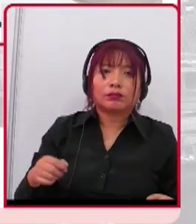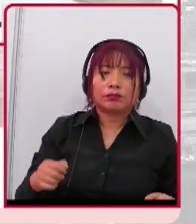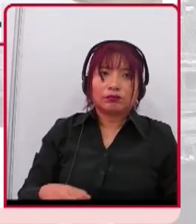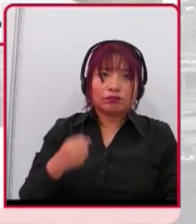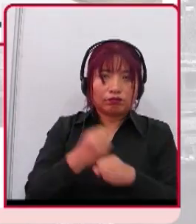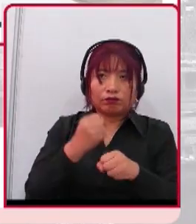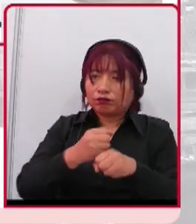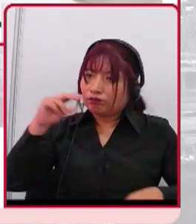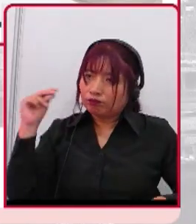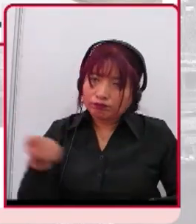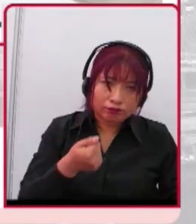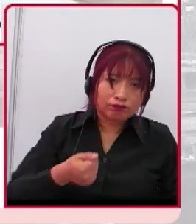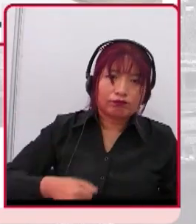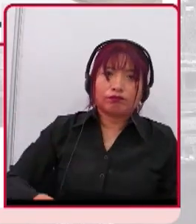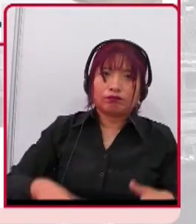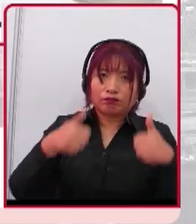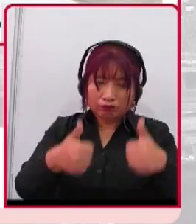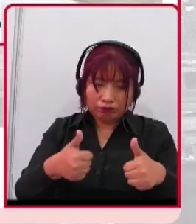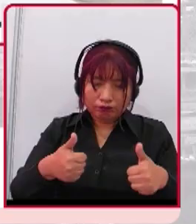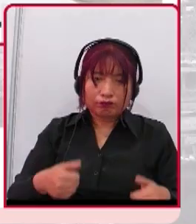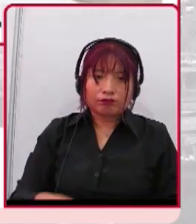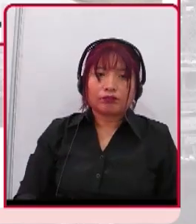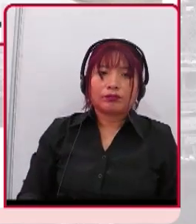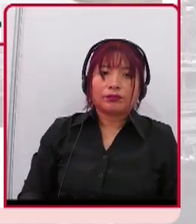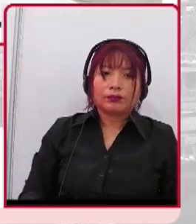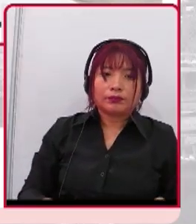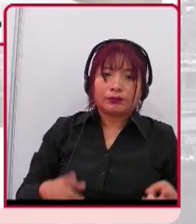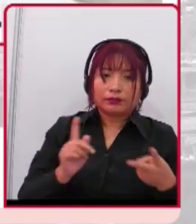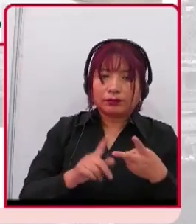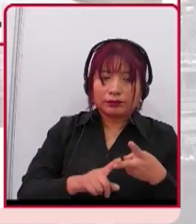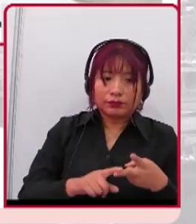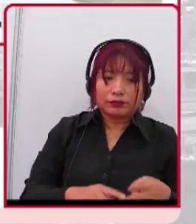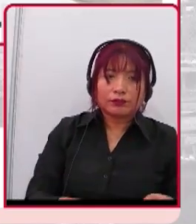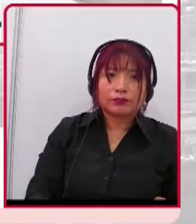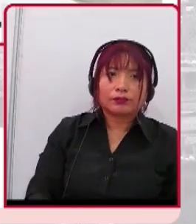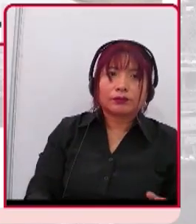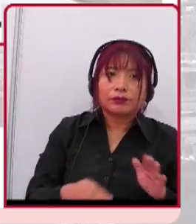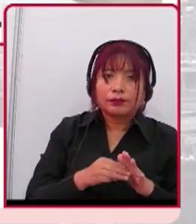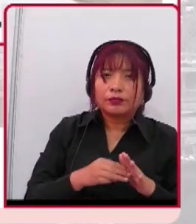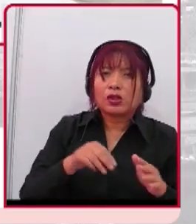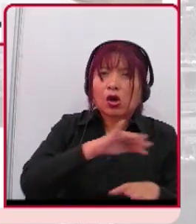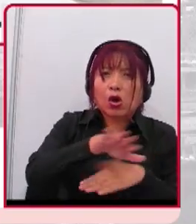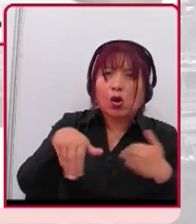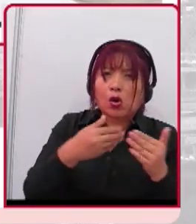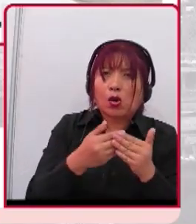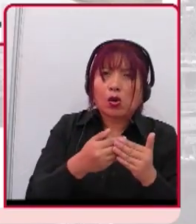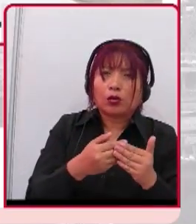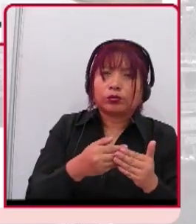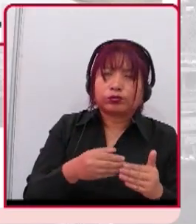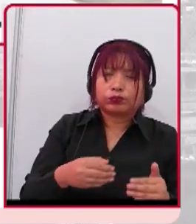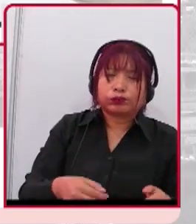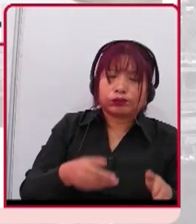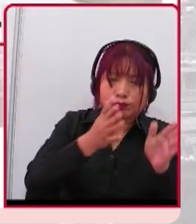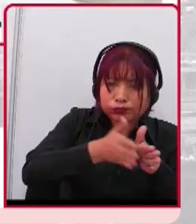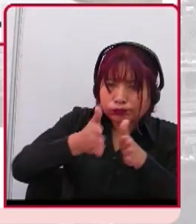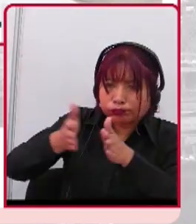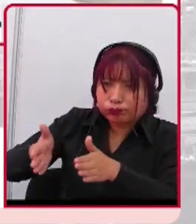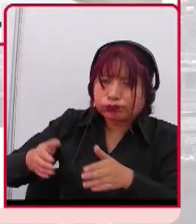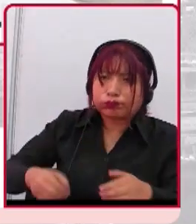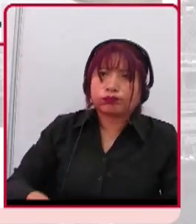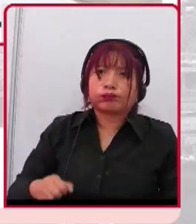eficiente, rápido, ágil. Y cuando hablamos de metodología Six Sigma, estamos hablando de cómo hacemos un proceso de